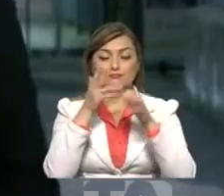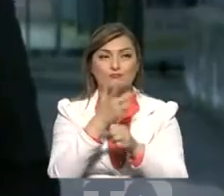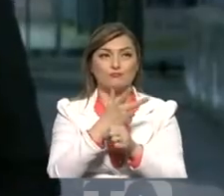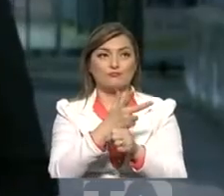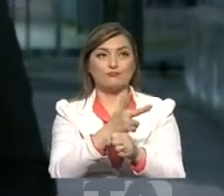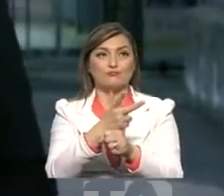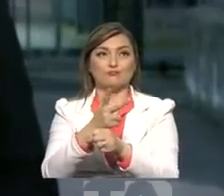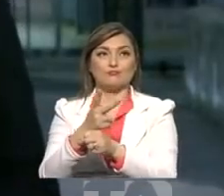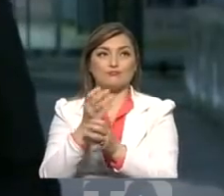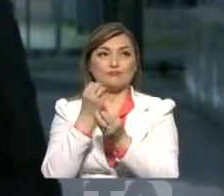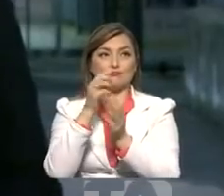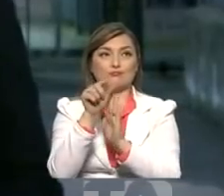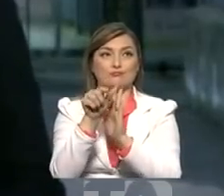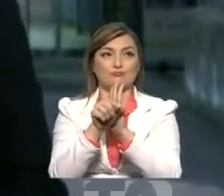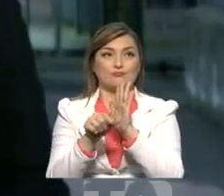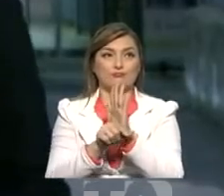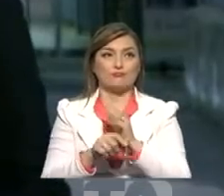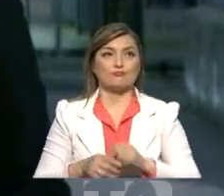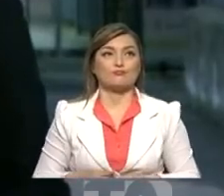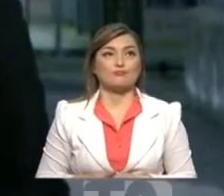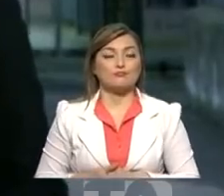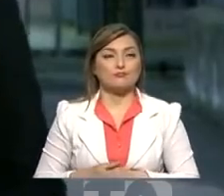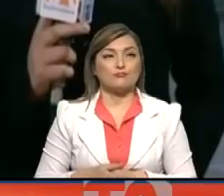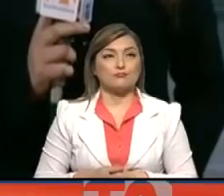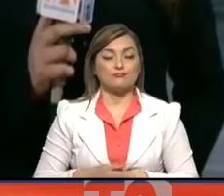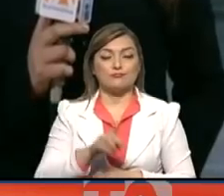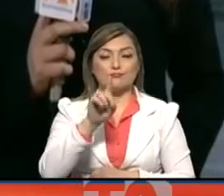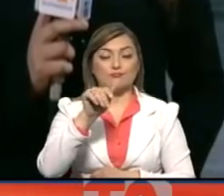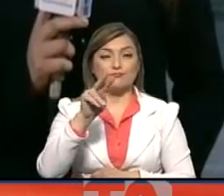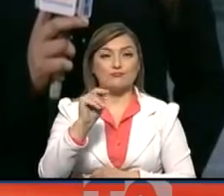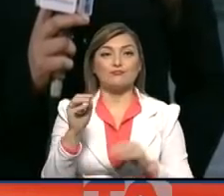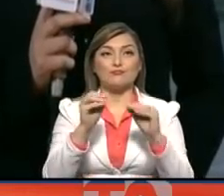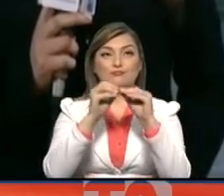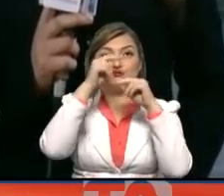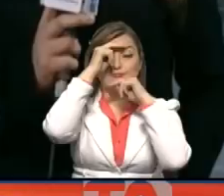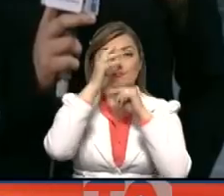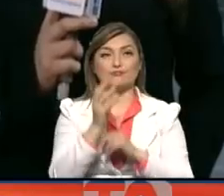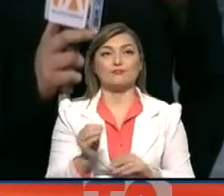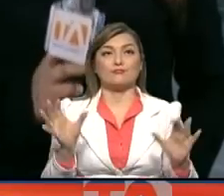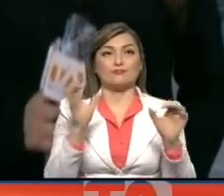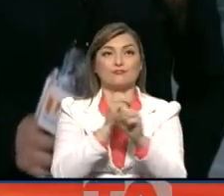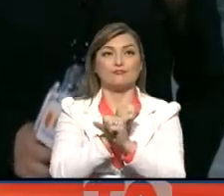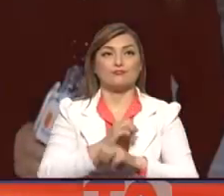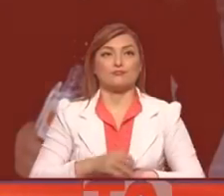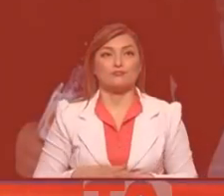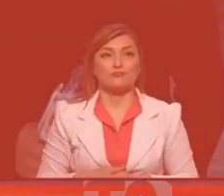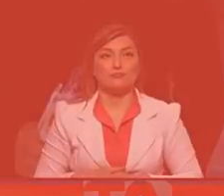llevarles todos los detalles en nuestras emisiones. Diana, tú tienes más noticias. Muy buenas noches.